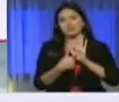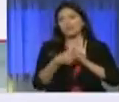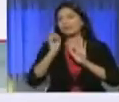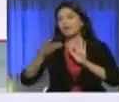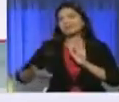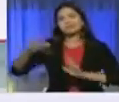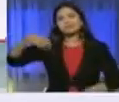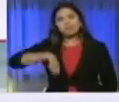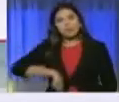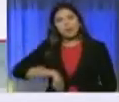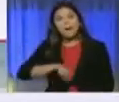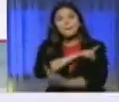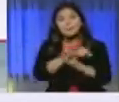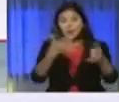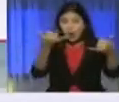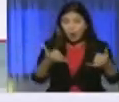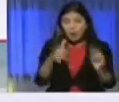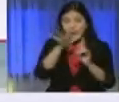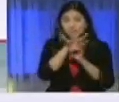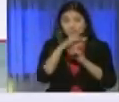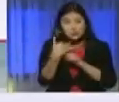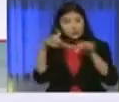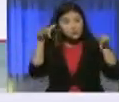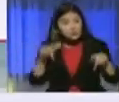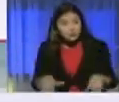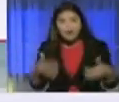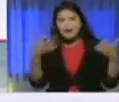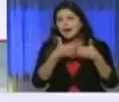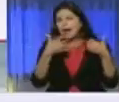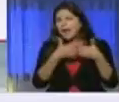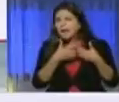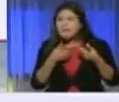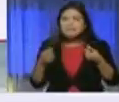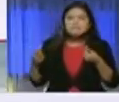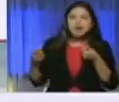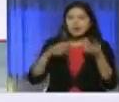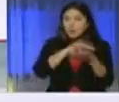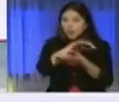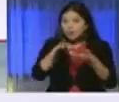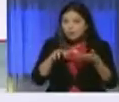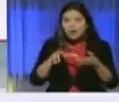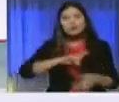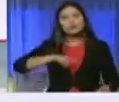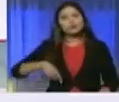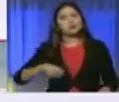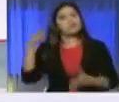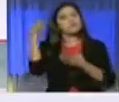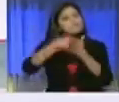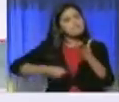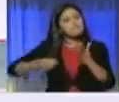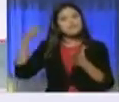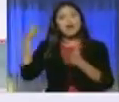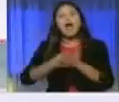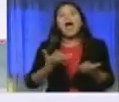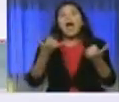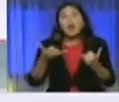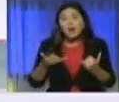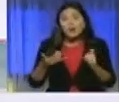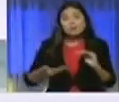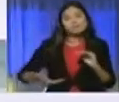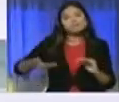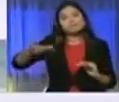Ahora, como estamos en guerra, la guerra es guerreando, ahora es el doble o más de la